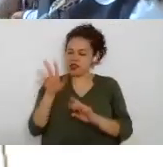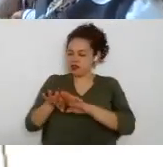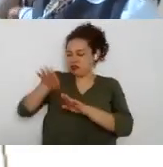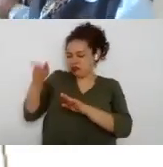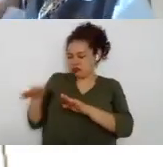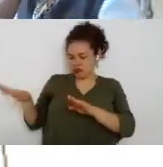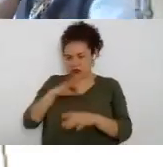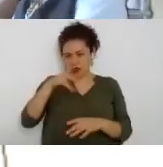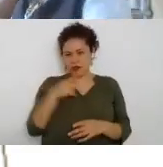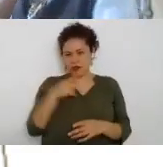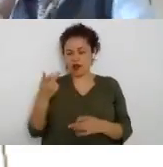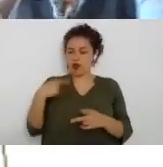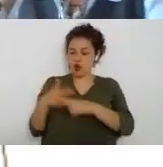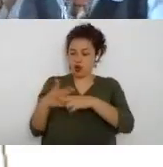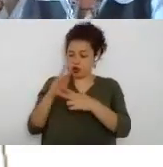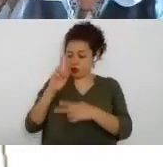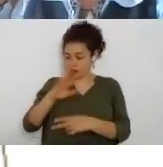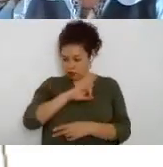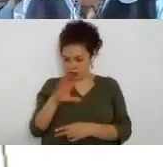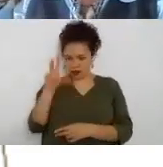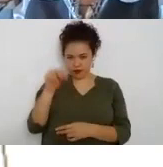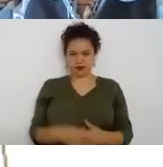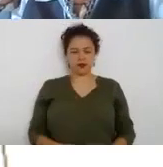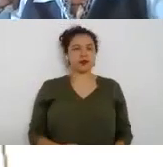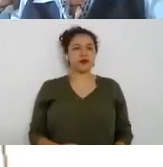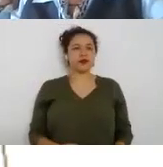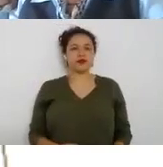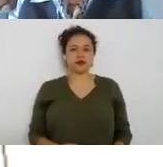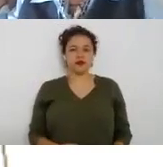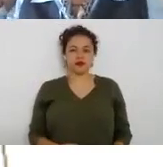no hay una exposición del hueso como tal. ¿Bien?